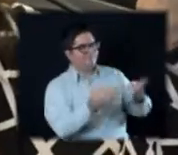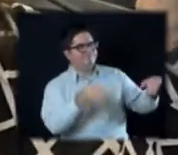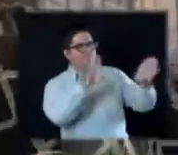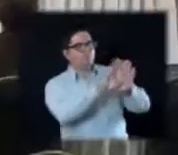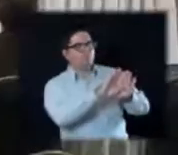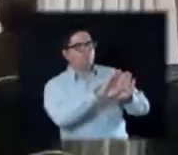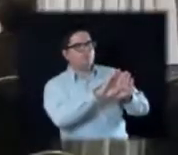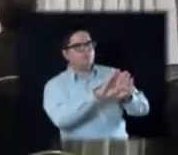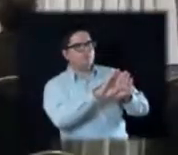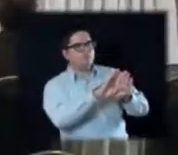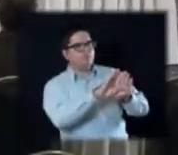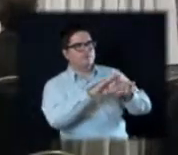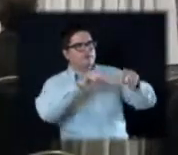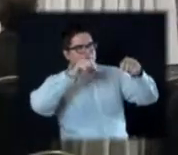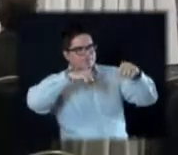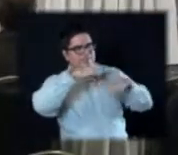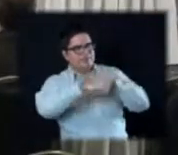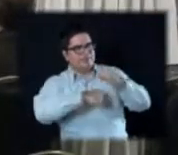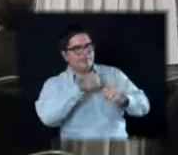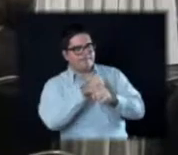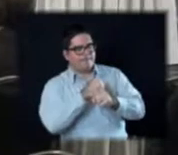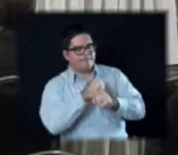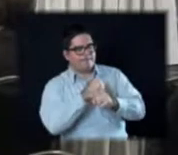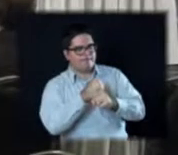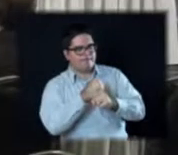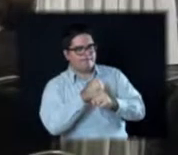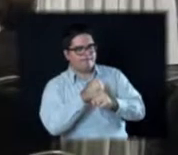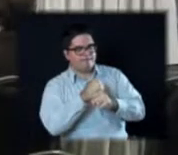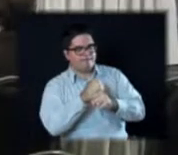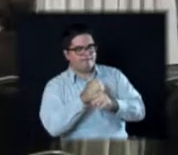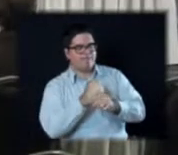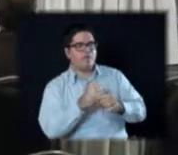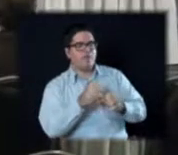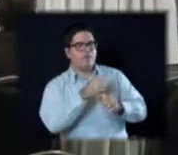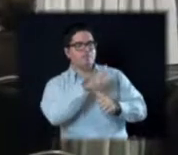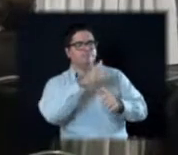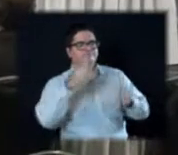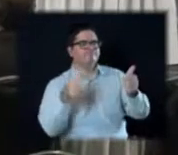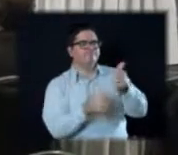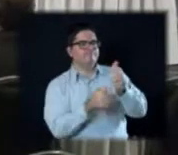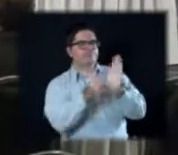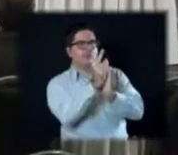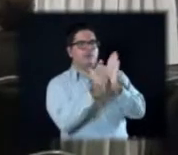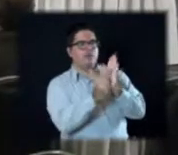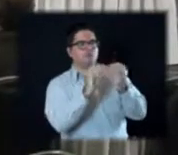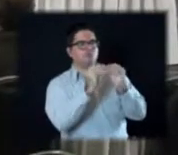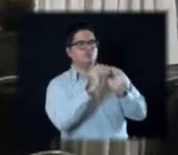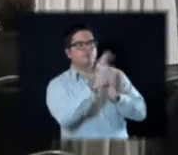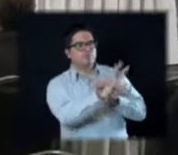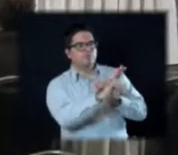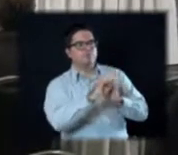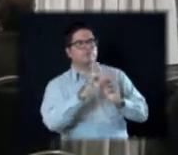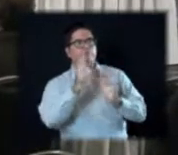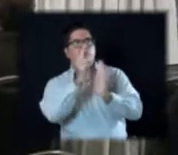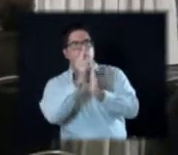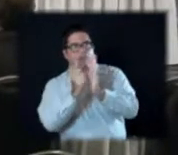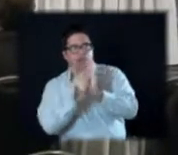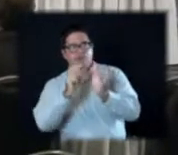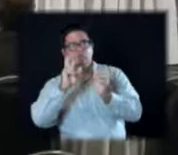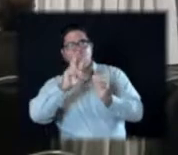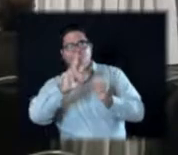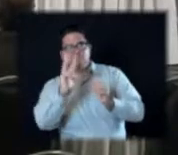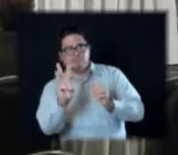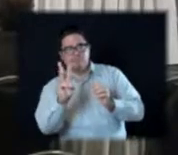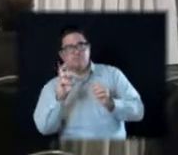eso se cerró este año. Primero por la ley 5 y por la ley 26